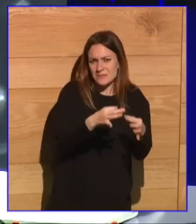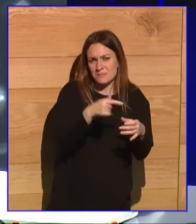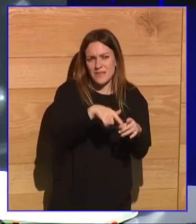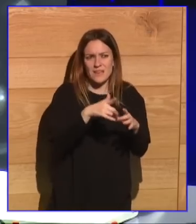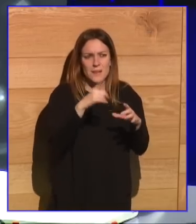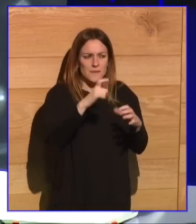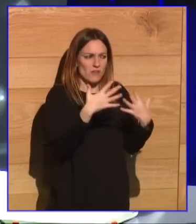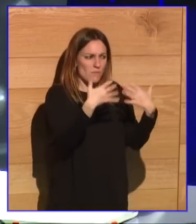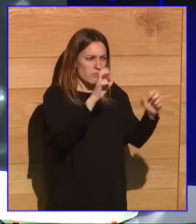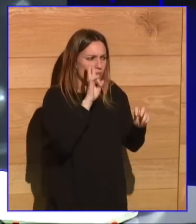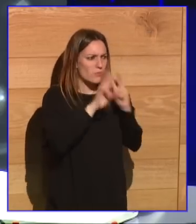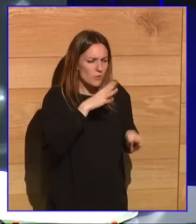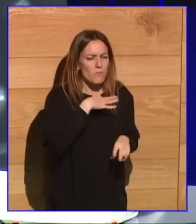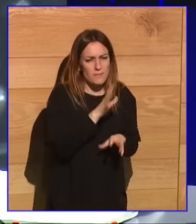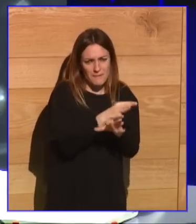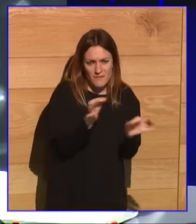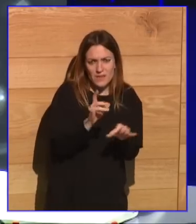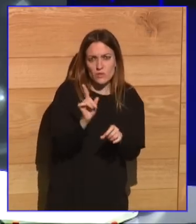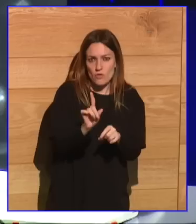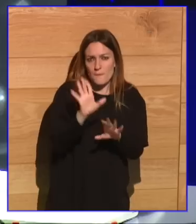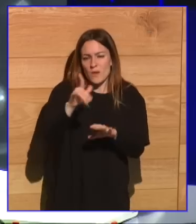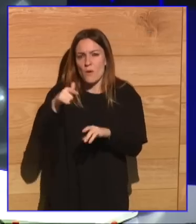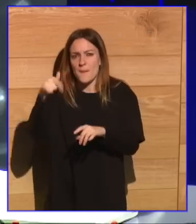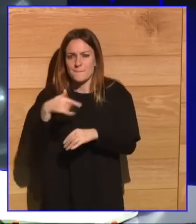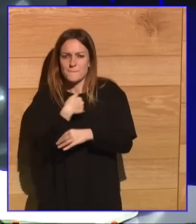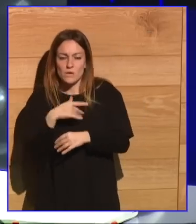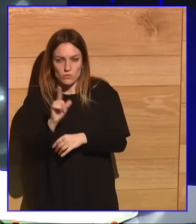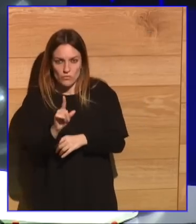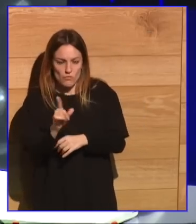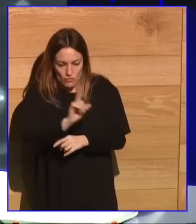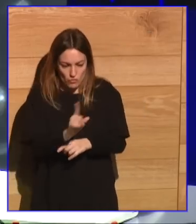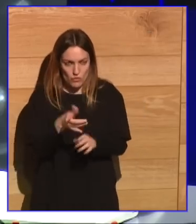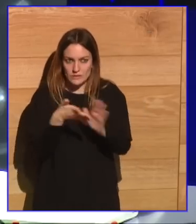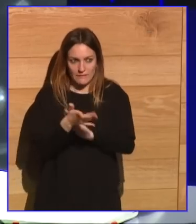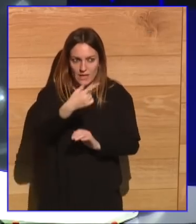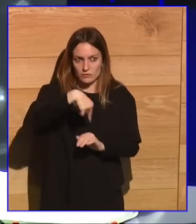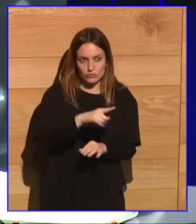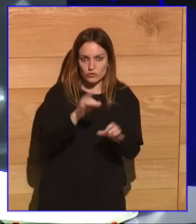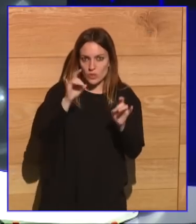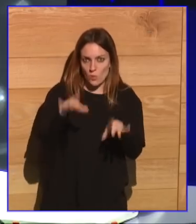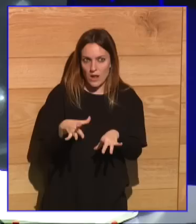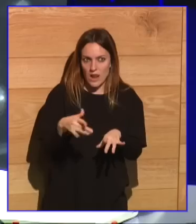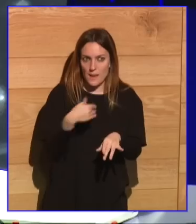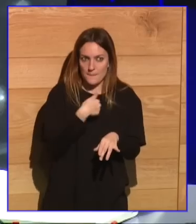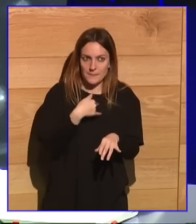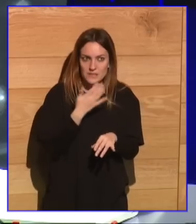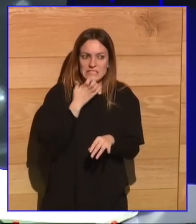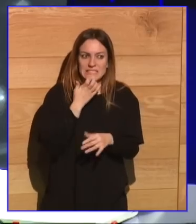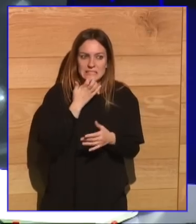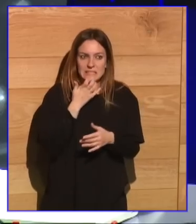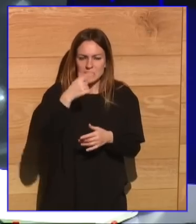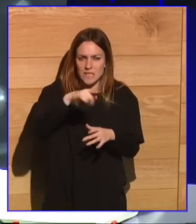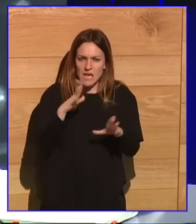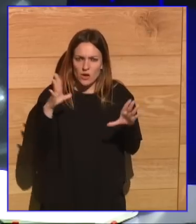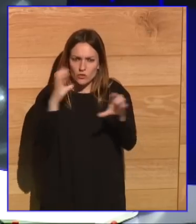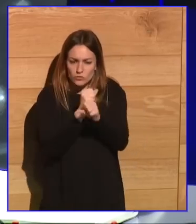ve perfectamente lo que sucede, pero uno asume que el personaje no. Es como, no, vamos, si estamos en esta zona